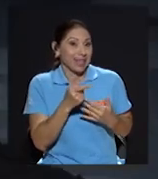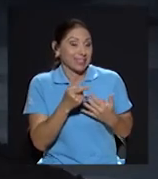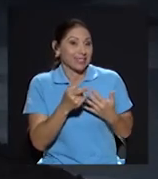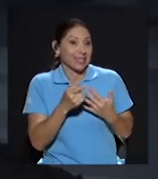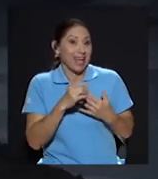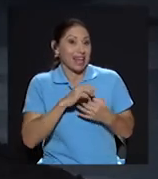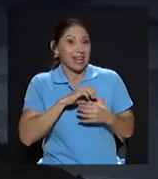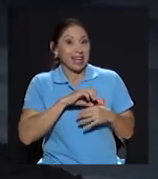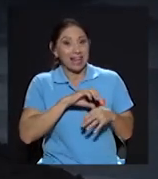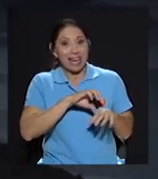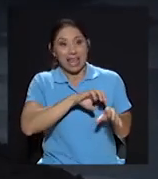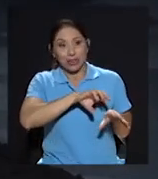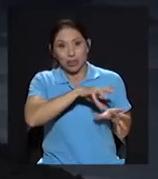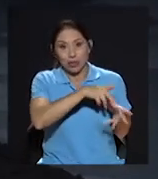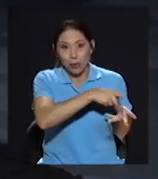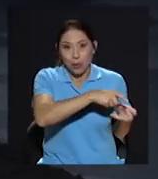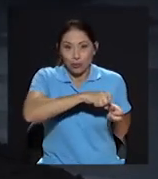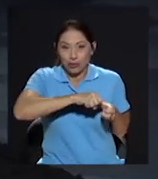de